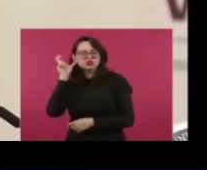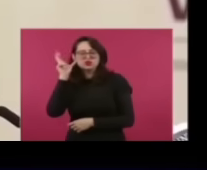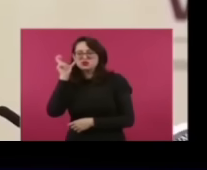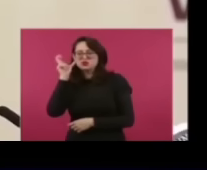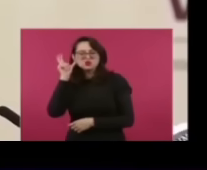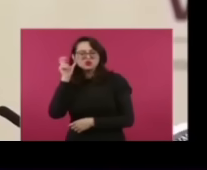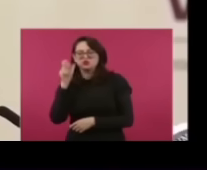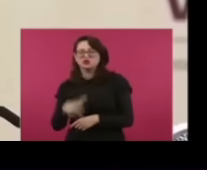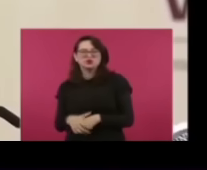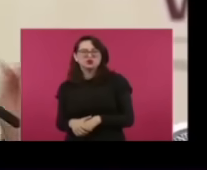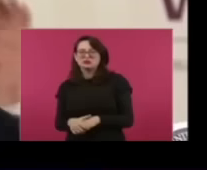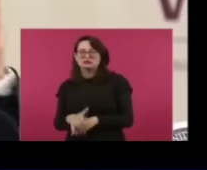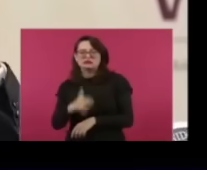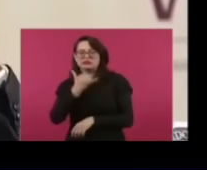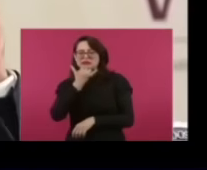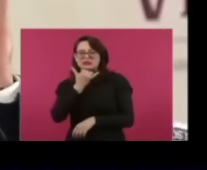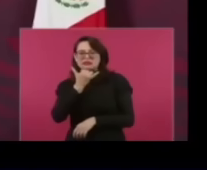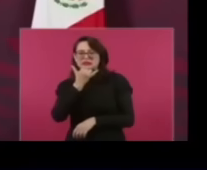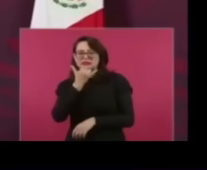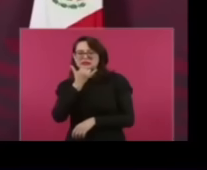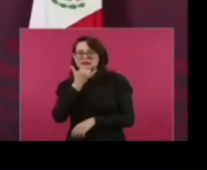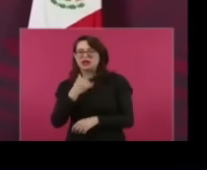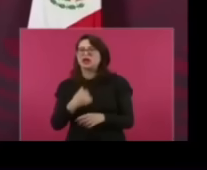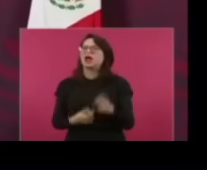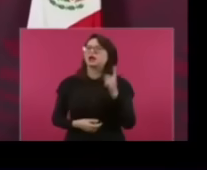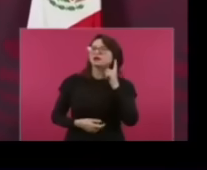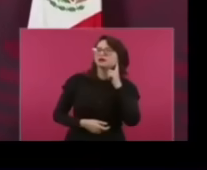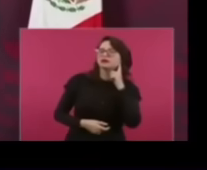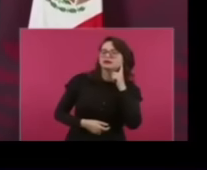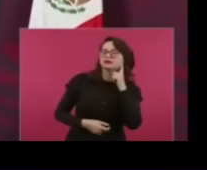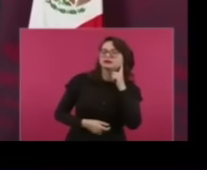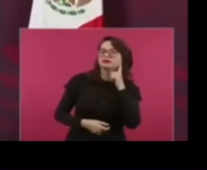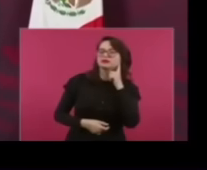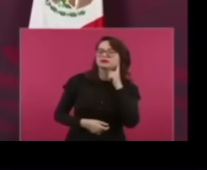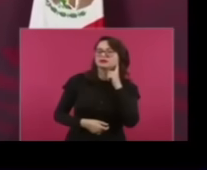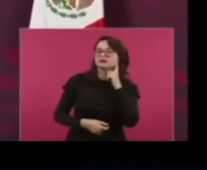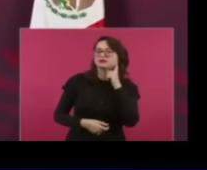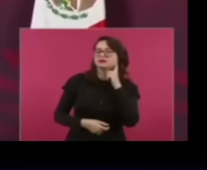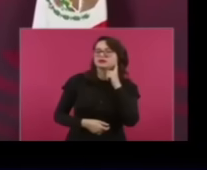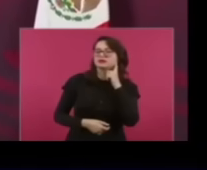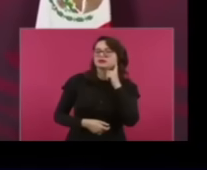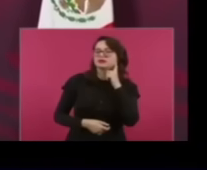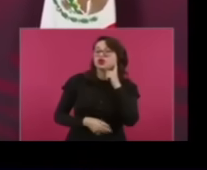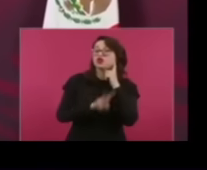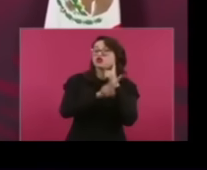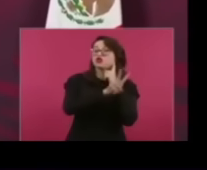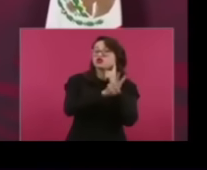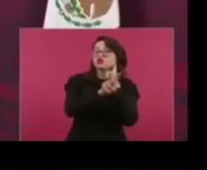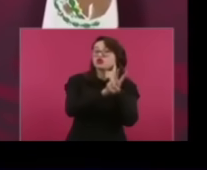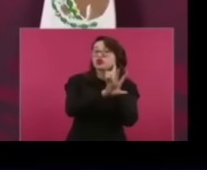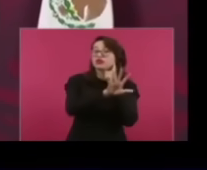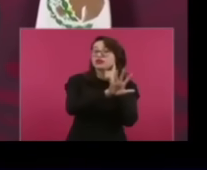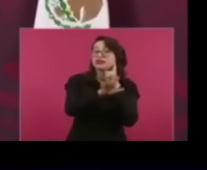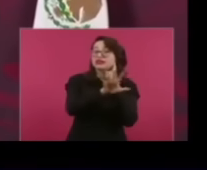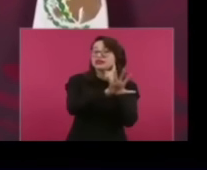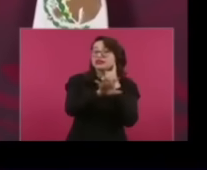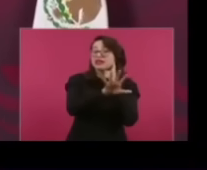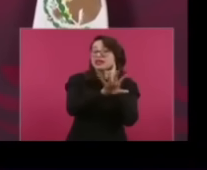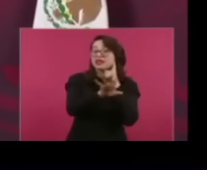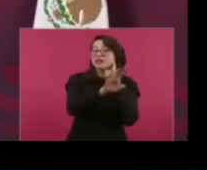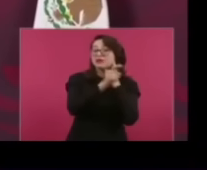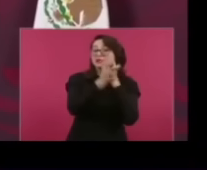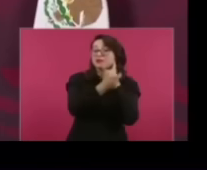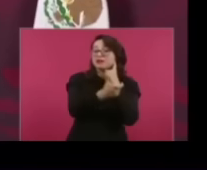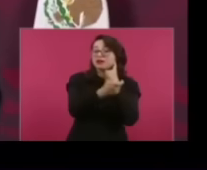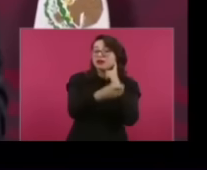De antemano, te deseo tengas un excelente día. Nos encontramos ya a jueves. Jueves 17 de agosto del 2023. Si nos estás viendo